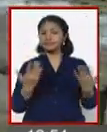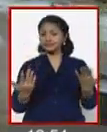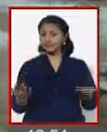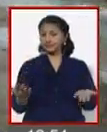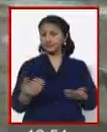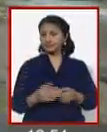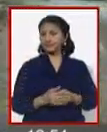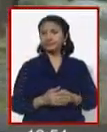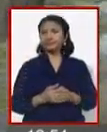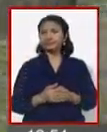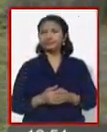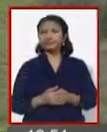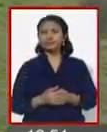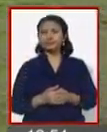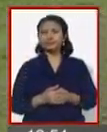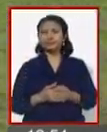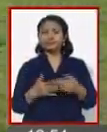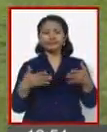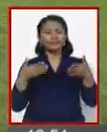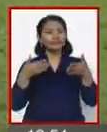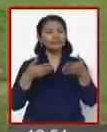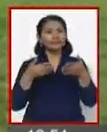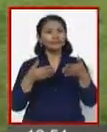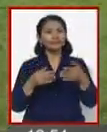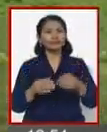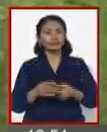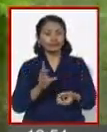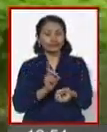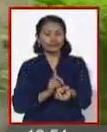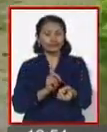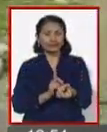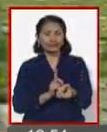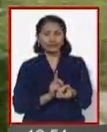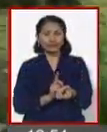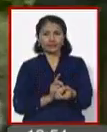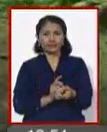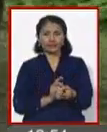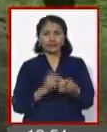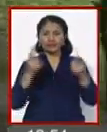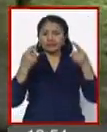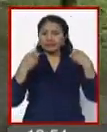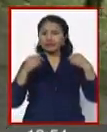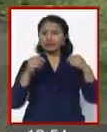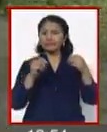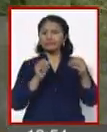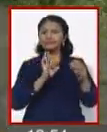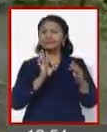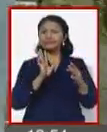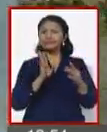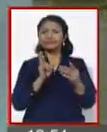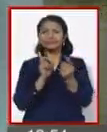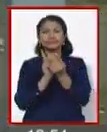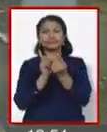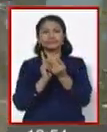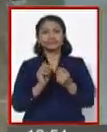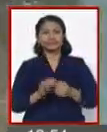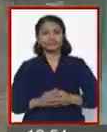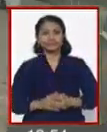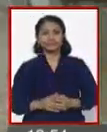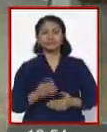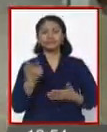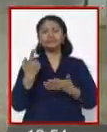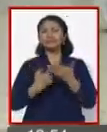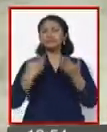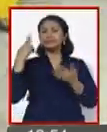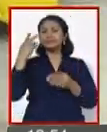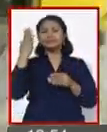momento me encuentro cerca ya al consultorio del médico forense. Vamos a intentar hablar con el médico para ver las